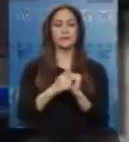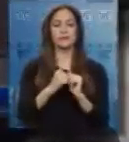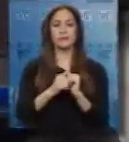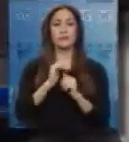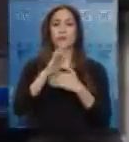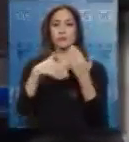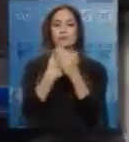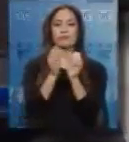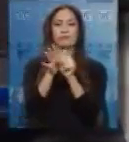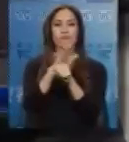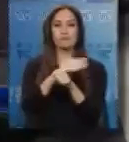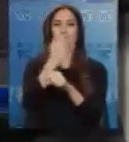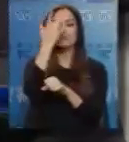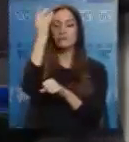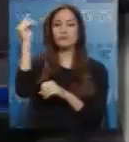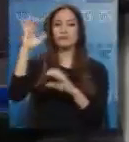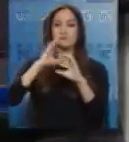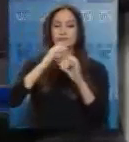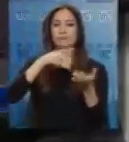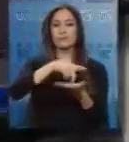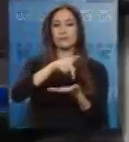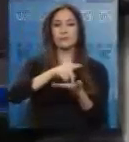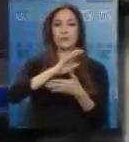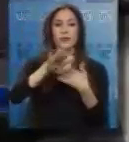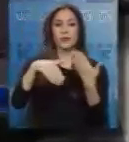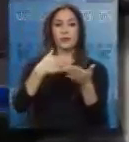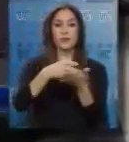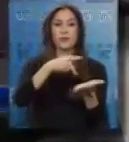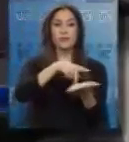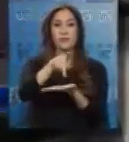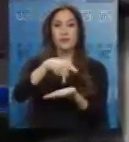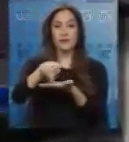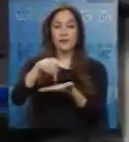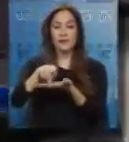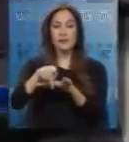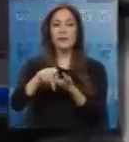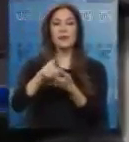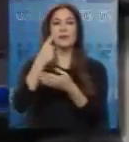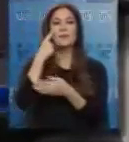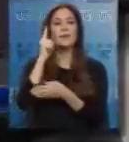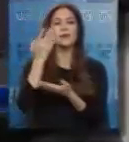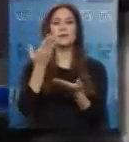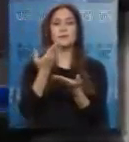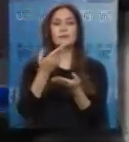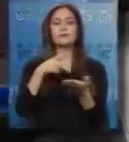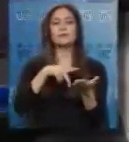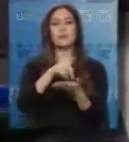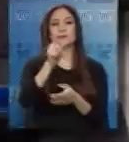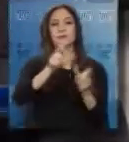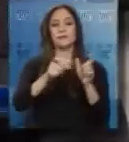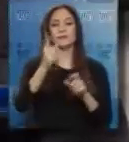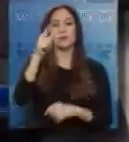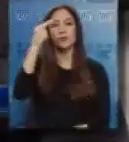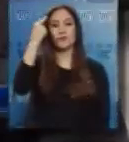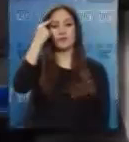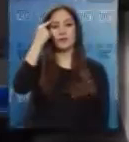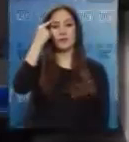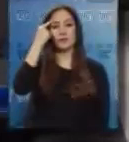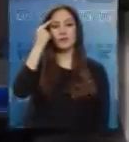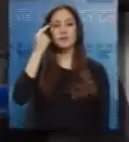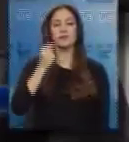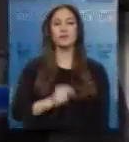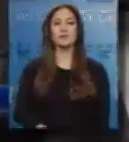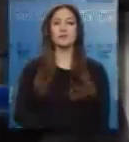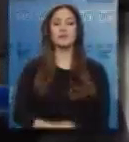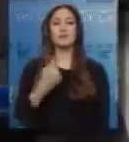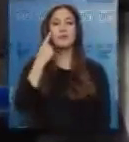pagos de los desembolsos de esto acá. Los pagos y los desembolsos servirán para pagar a los acreedores del Estado, especialmente a los